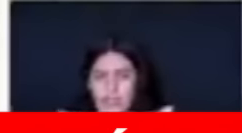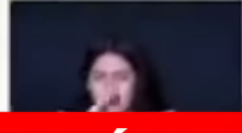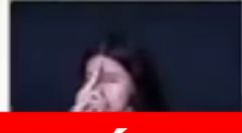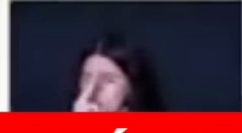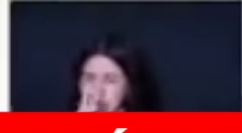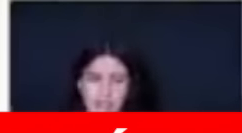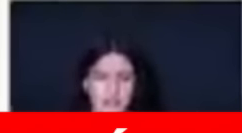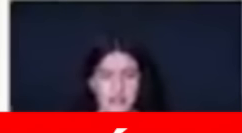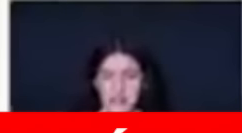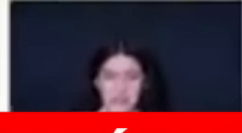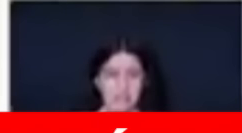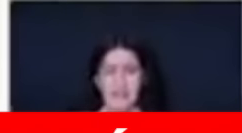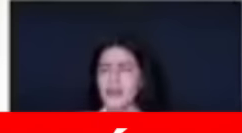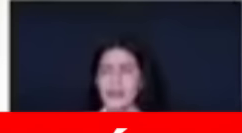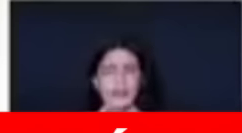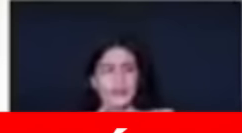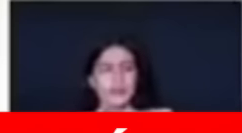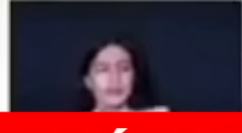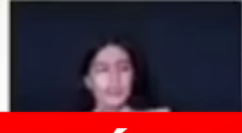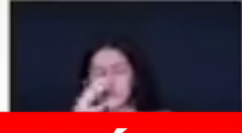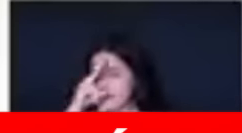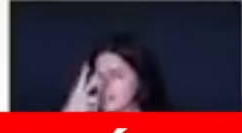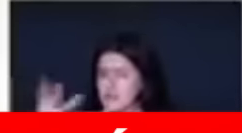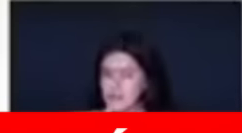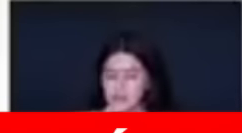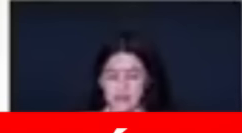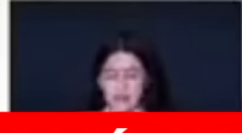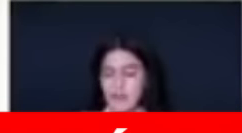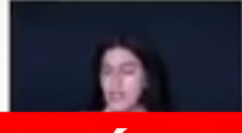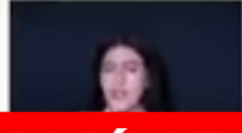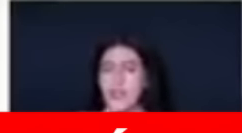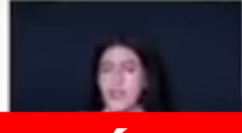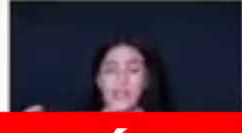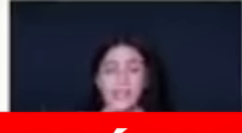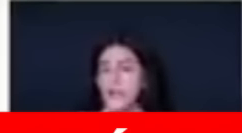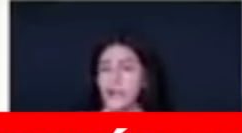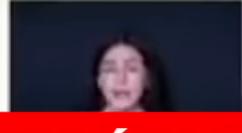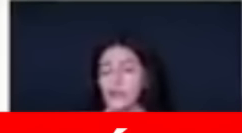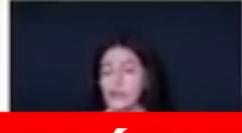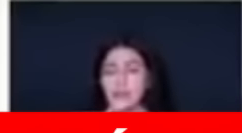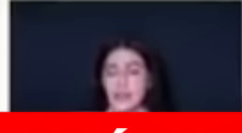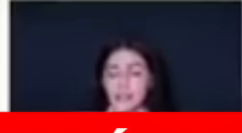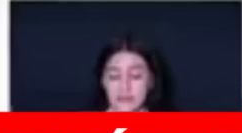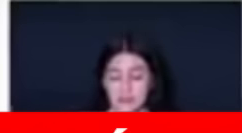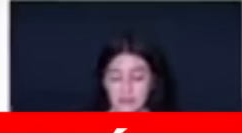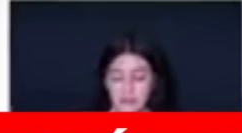no somos los mexicanos y por supuesto que no lo vamos a permitir.